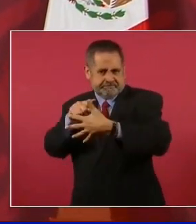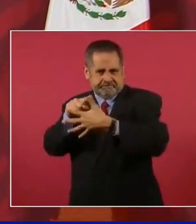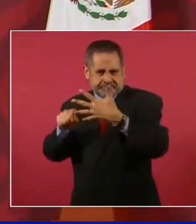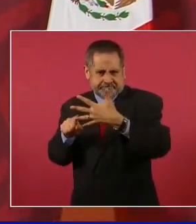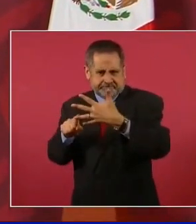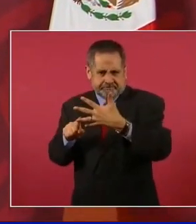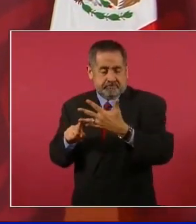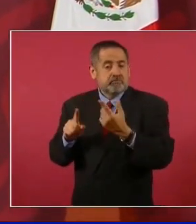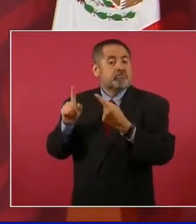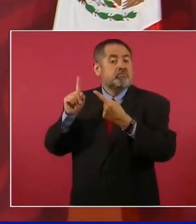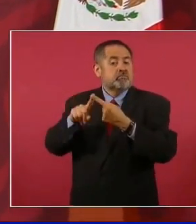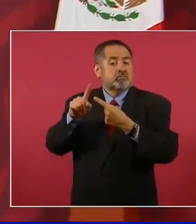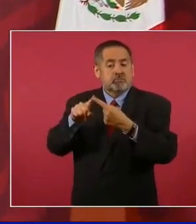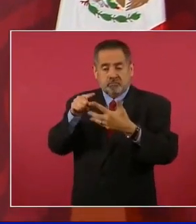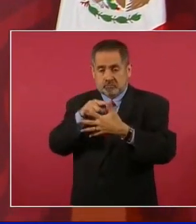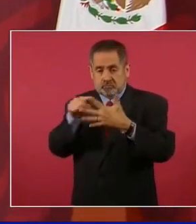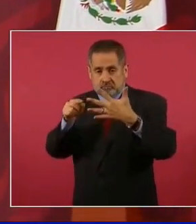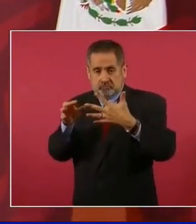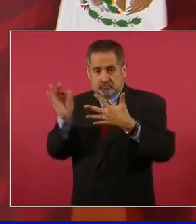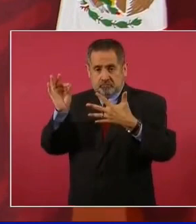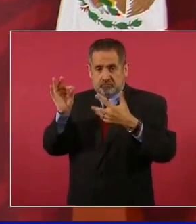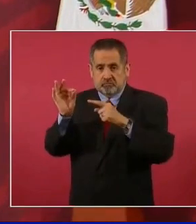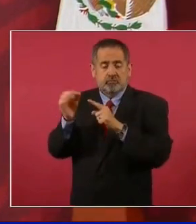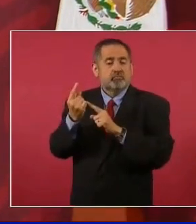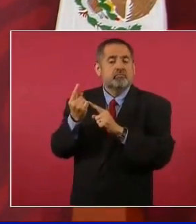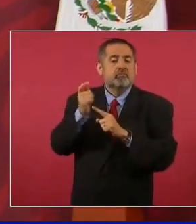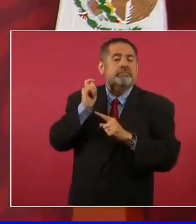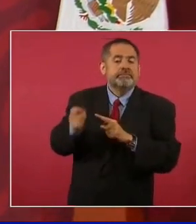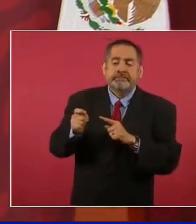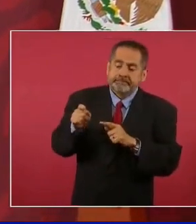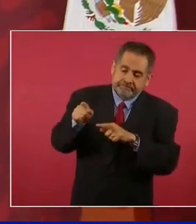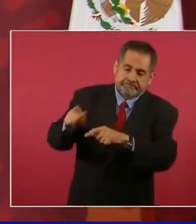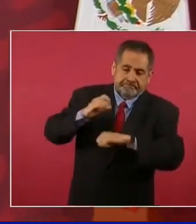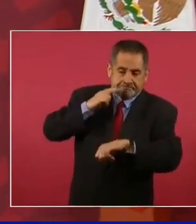hay una que prácticamente